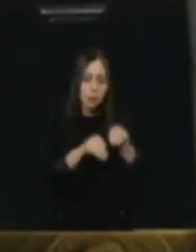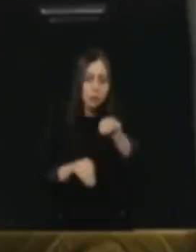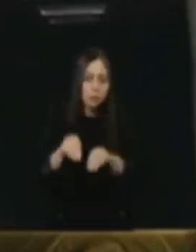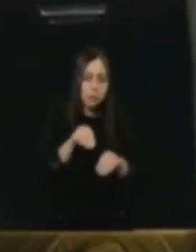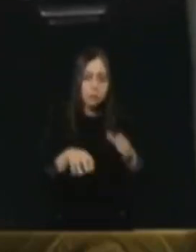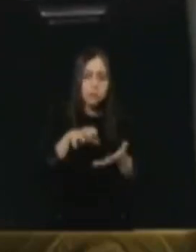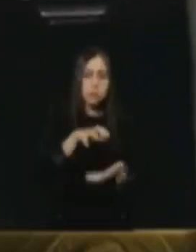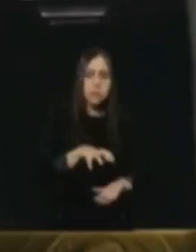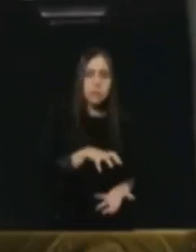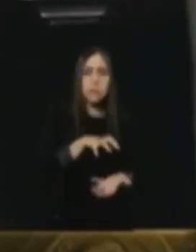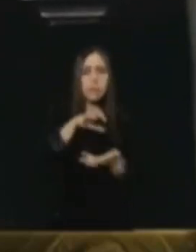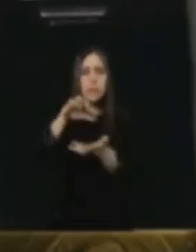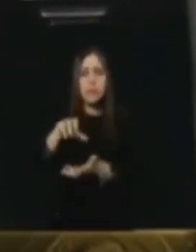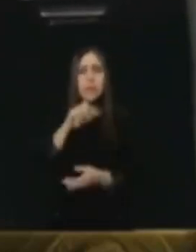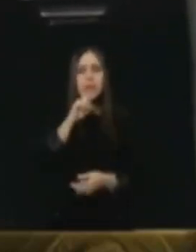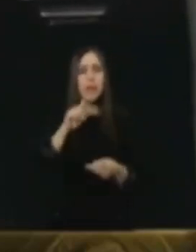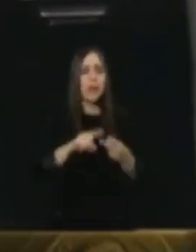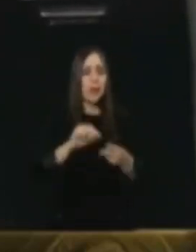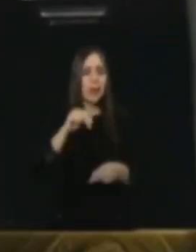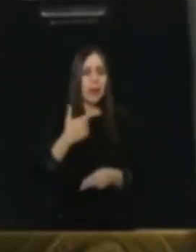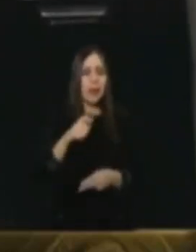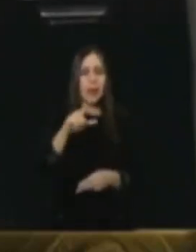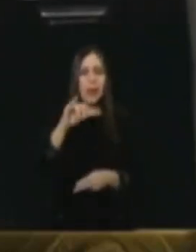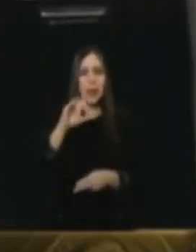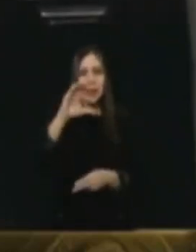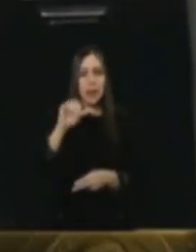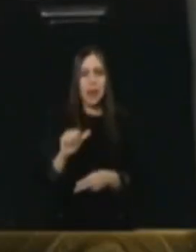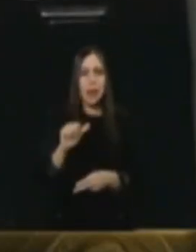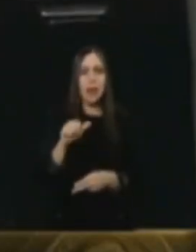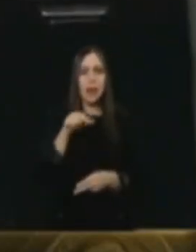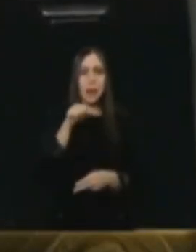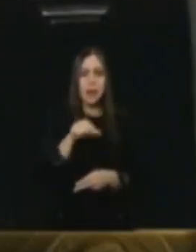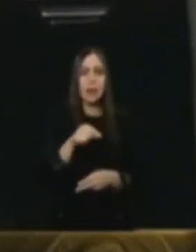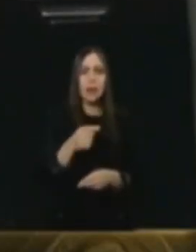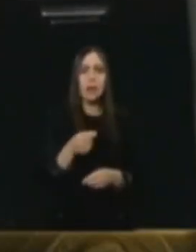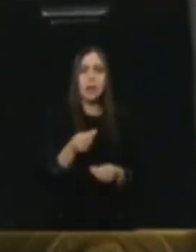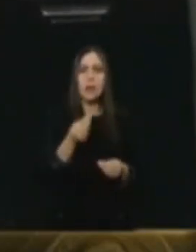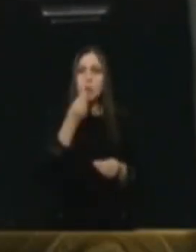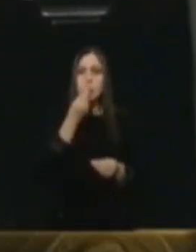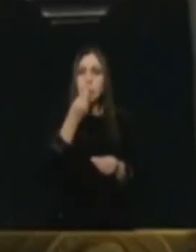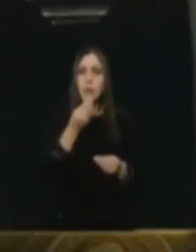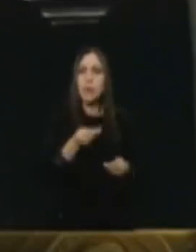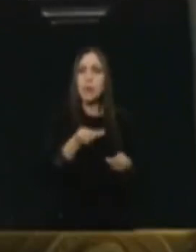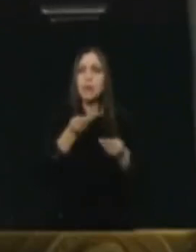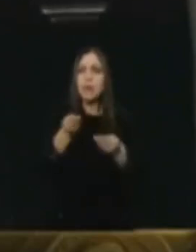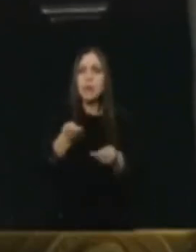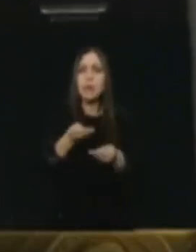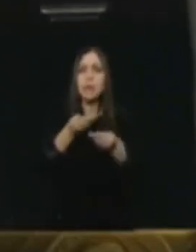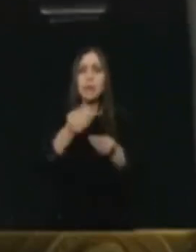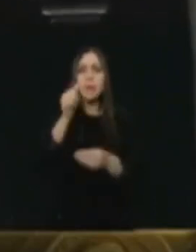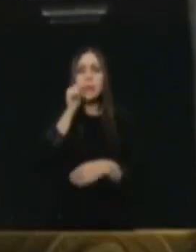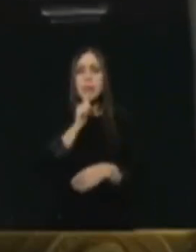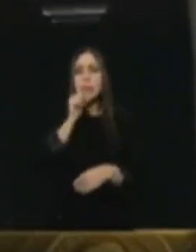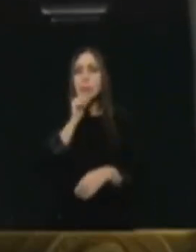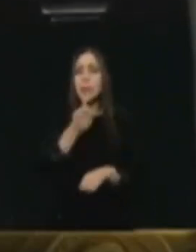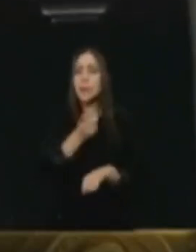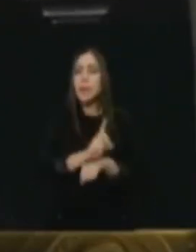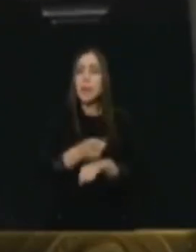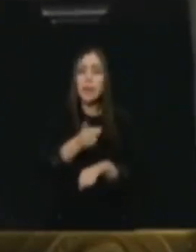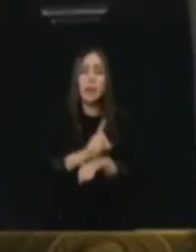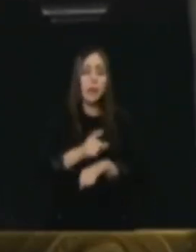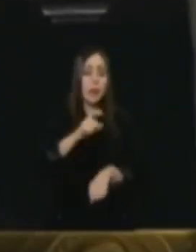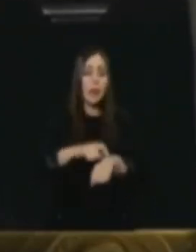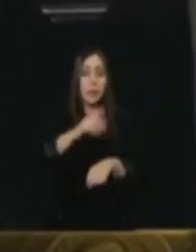como Angélica Arenal alimentaba a Siqueiros todos los mediodías de un